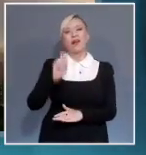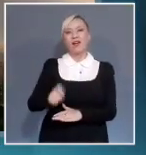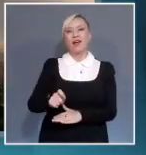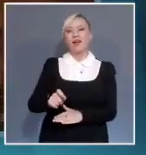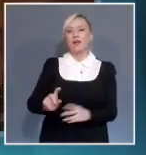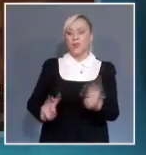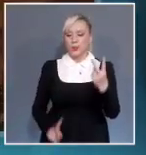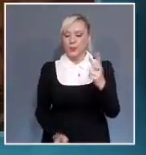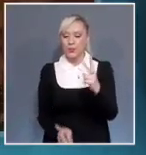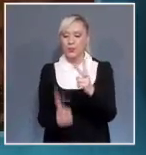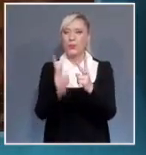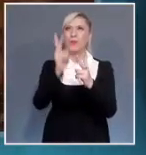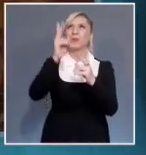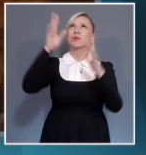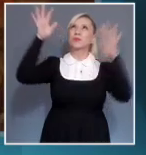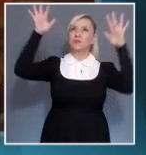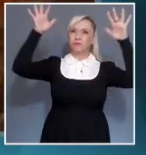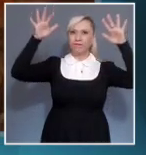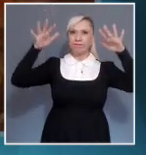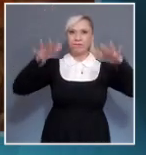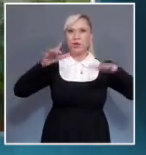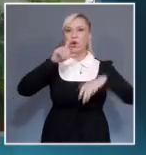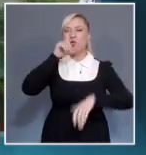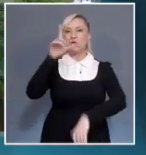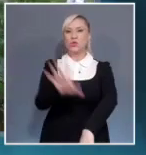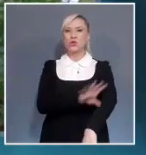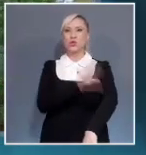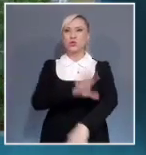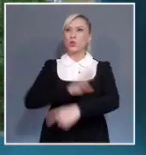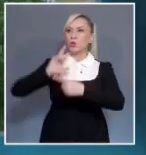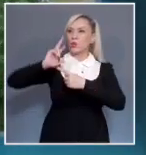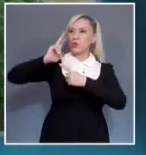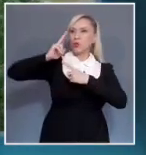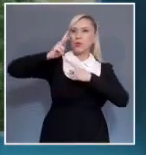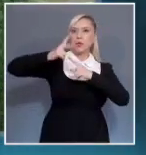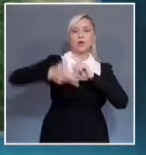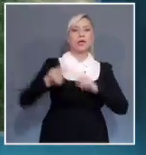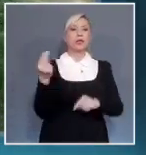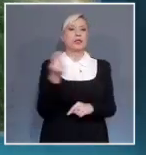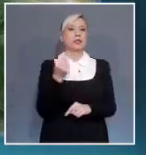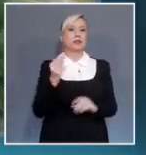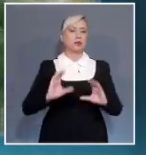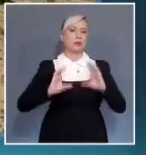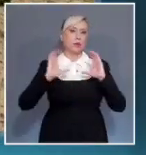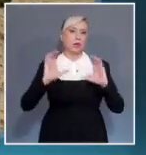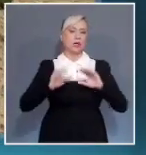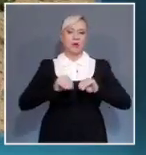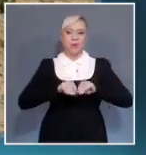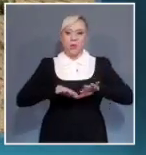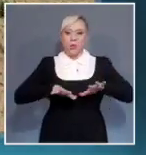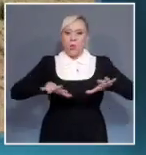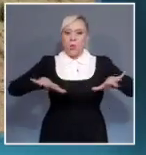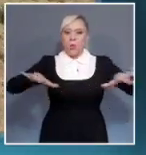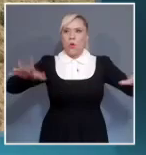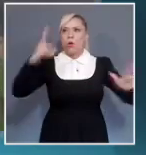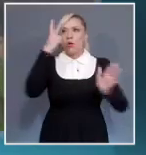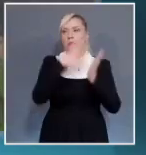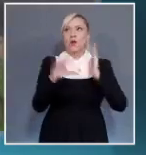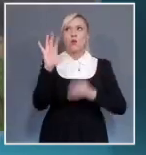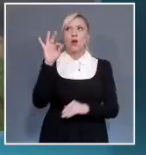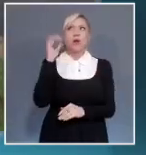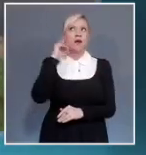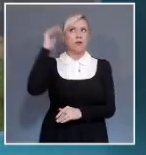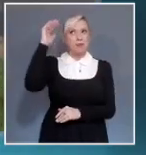3.400 centrales eléctricas en el país. Se pretende eliminar las emisiones de dióxido de carbono para 2040, aunque una serie de